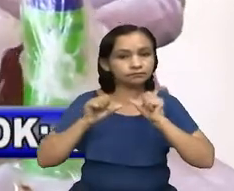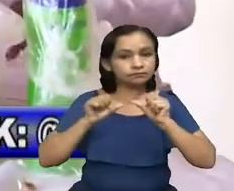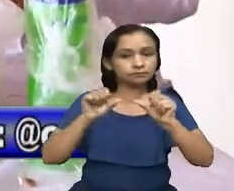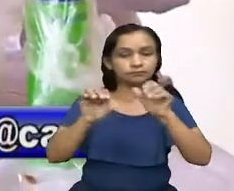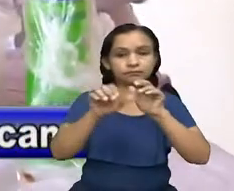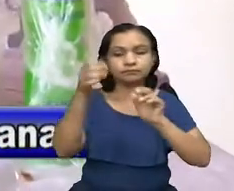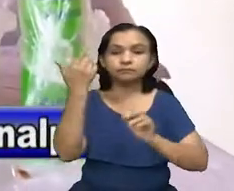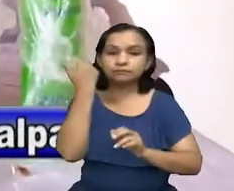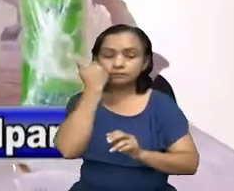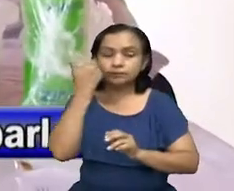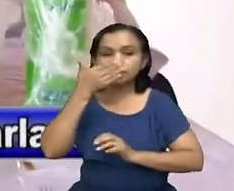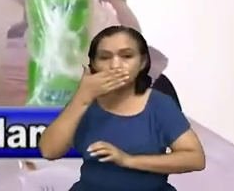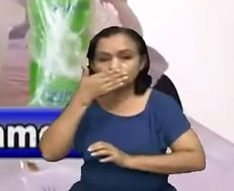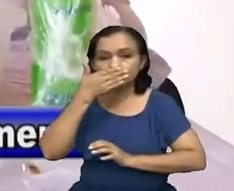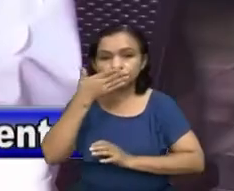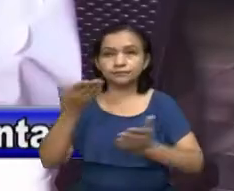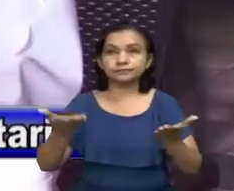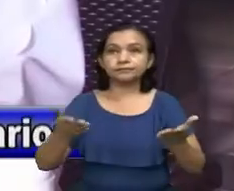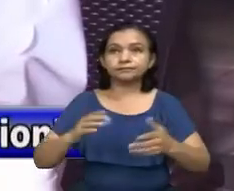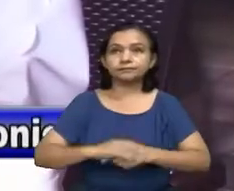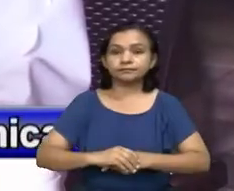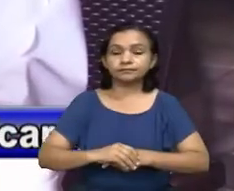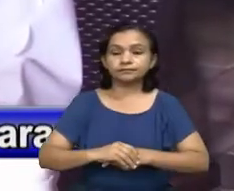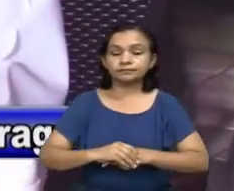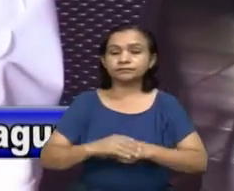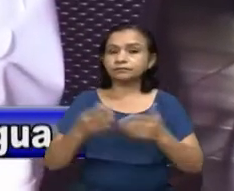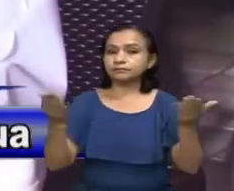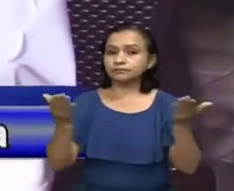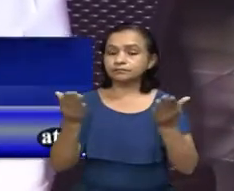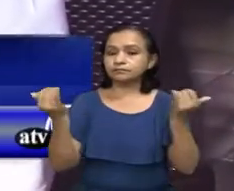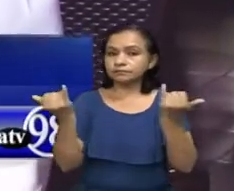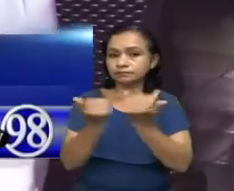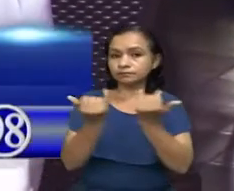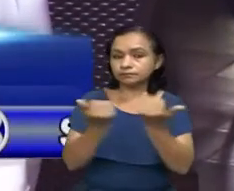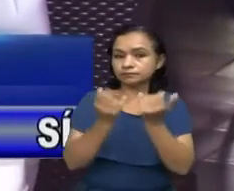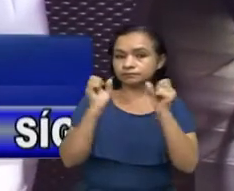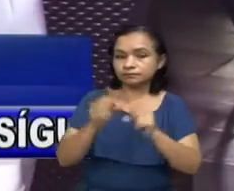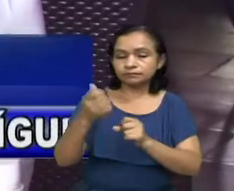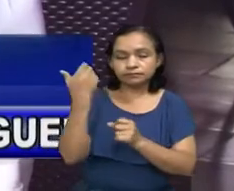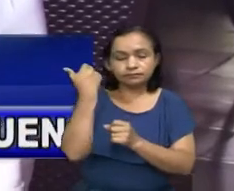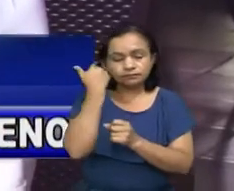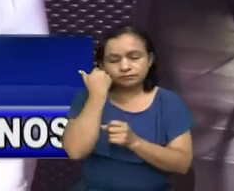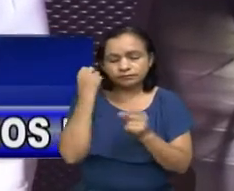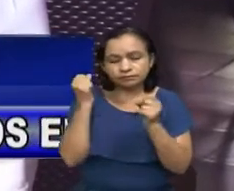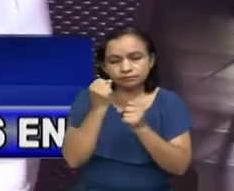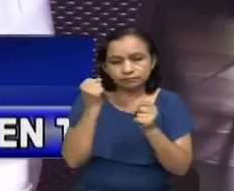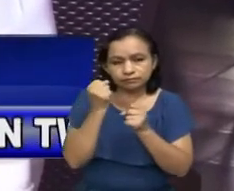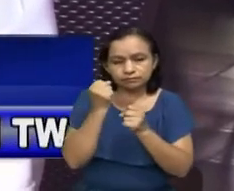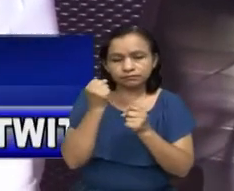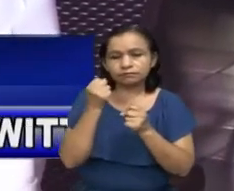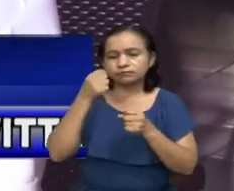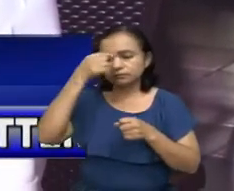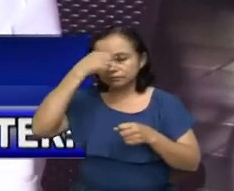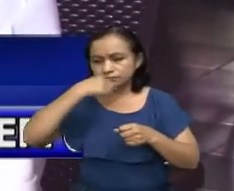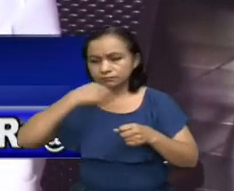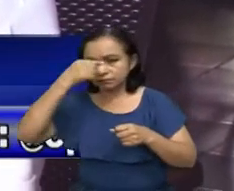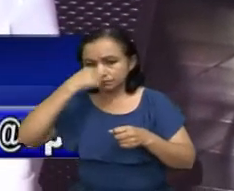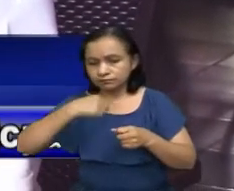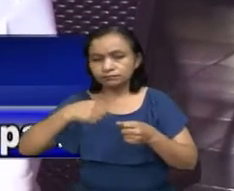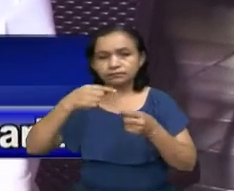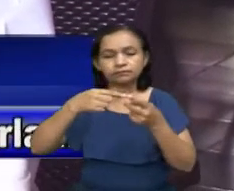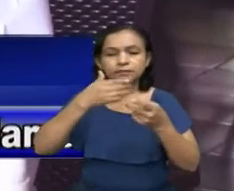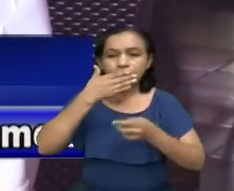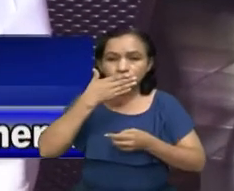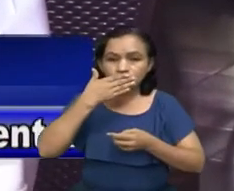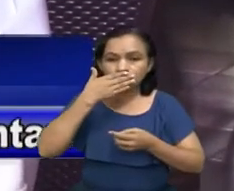a una neumonía. Los síntomas son igual, ¿verdad? Le puede dar fiebre, congestión nasal,